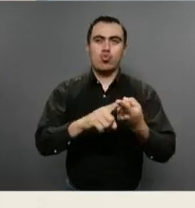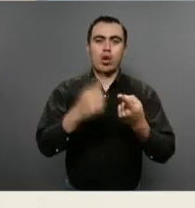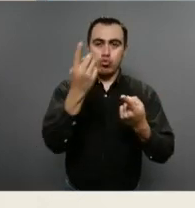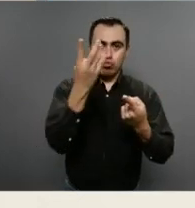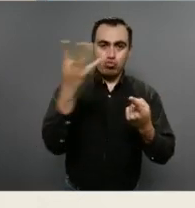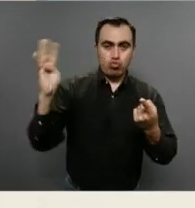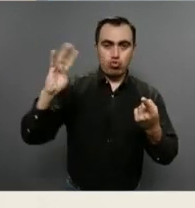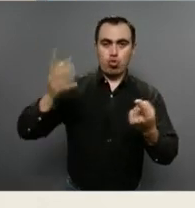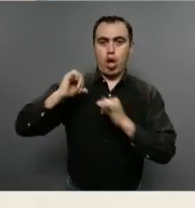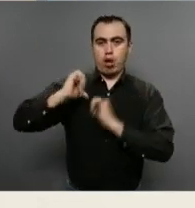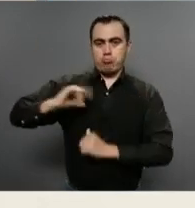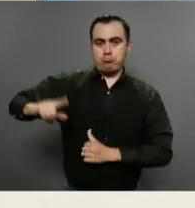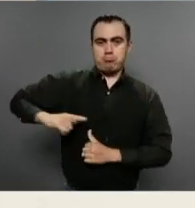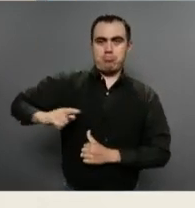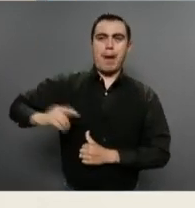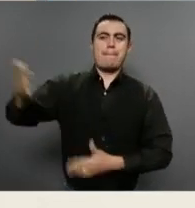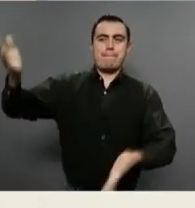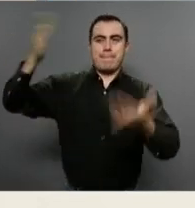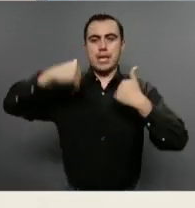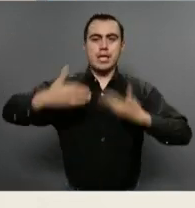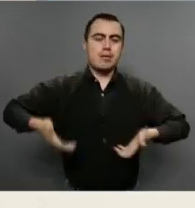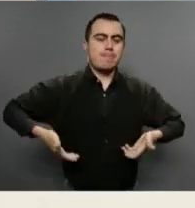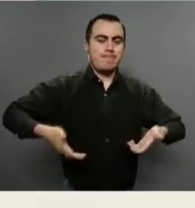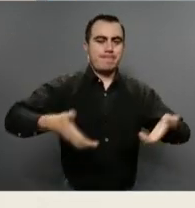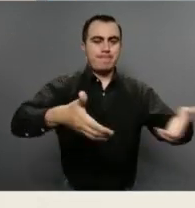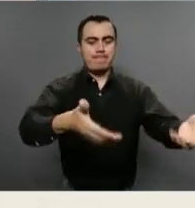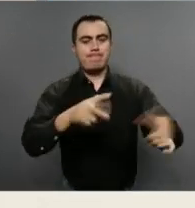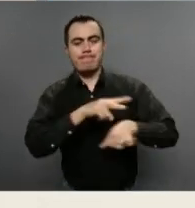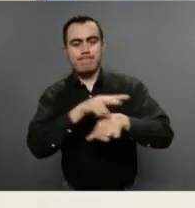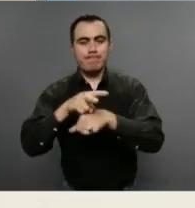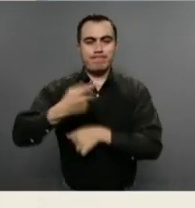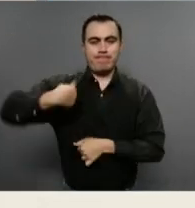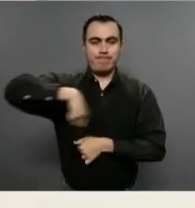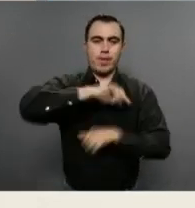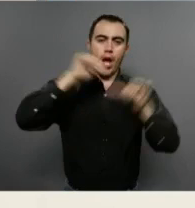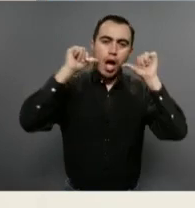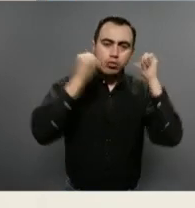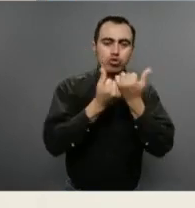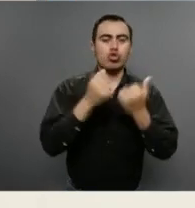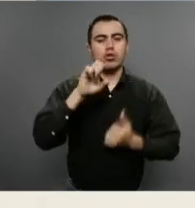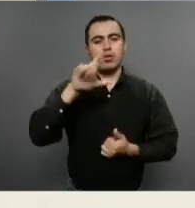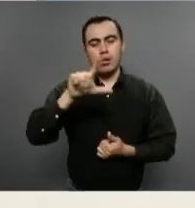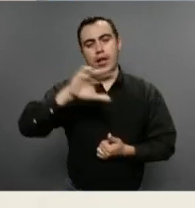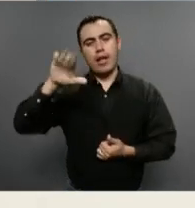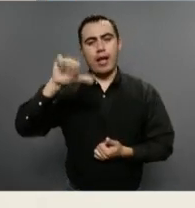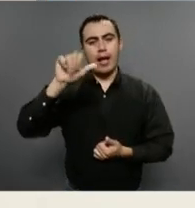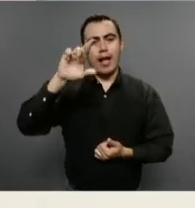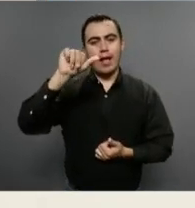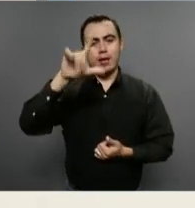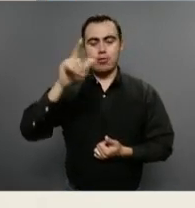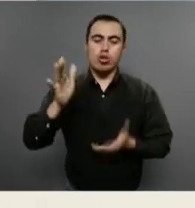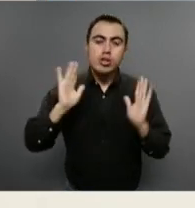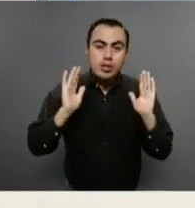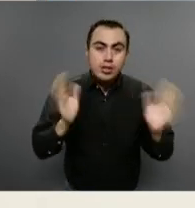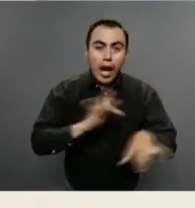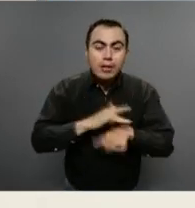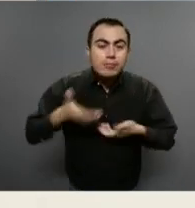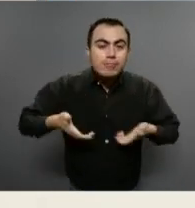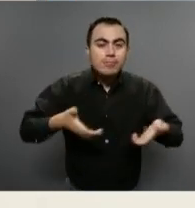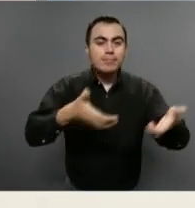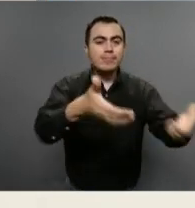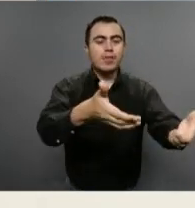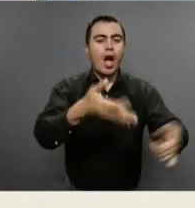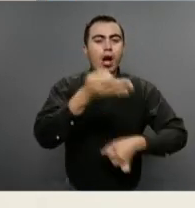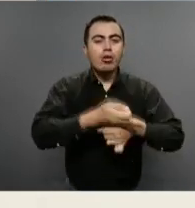O sea, nosotros como Caracol ya salimos, el equipo ya tuvo una cuestión de riesgo, no podemos salir más ahorita, somos 6